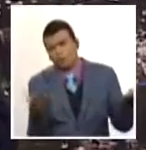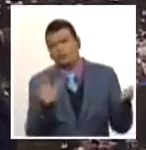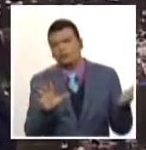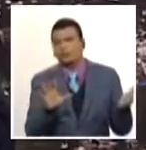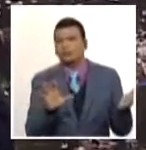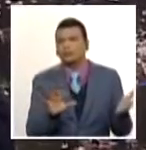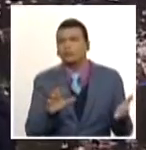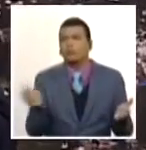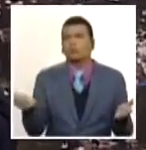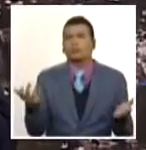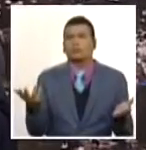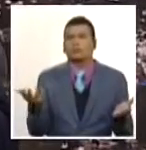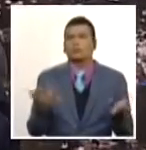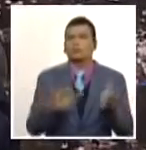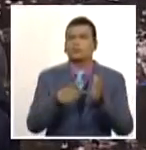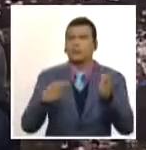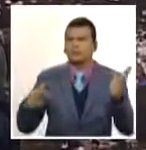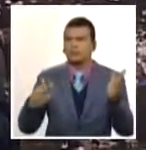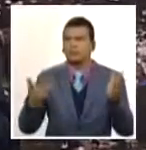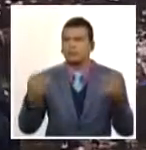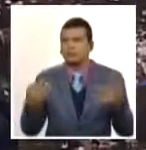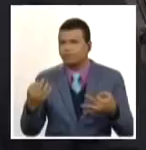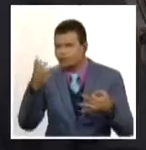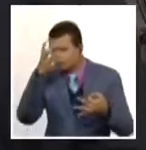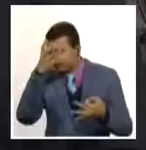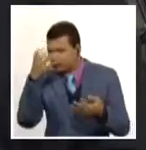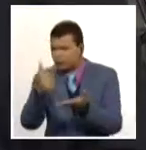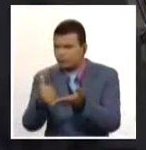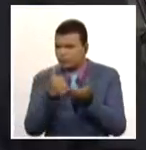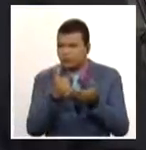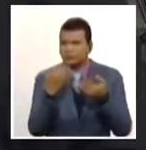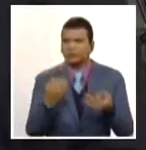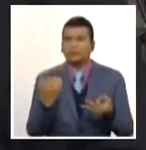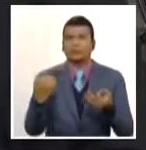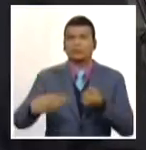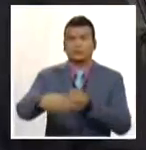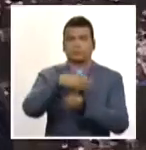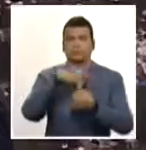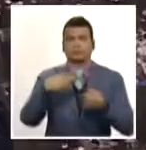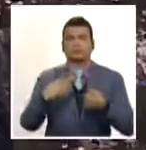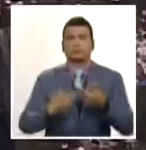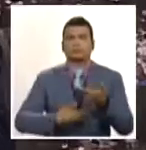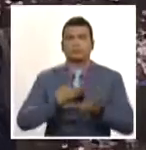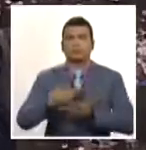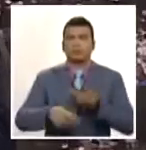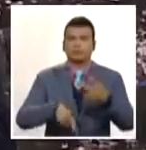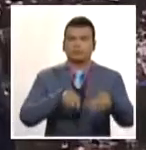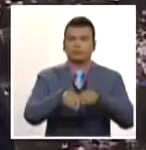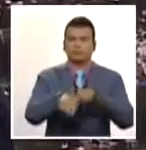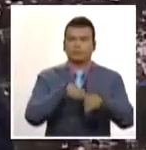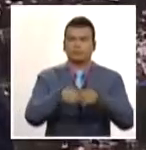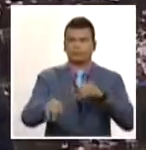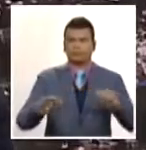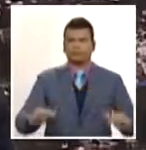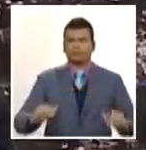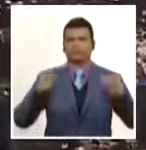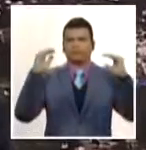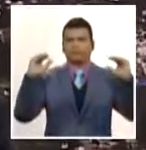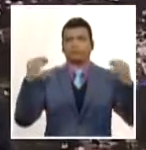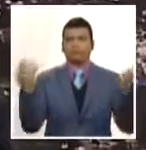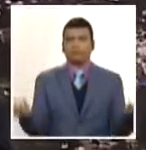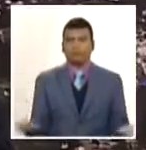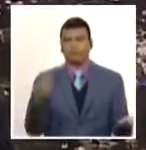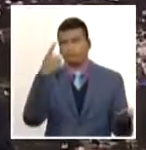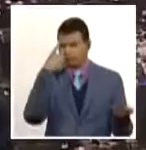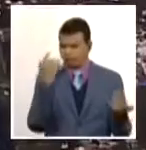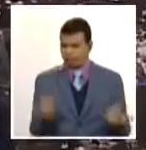en la biotecnología, en el saber que le aporte para que la región se vuelva mucho más competitiva de lo que puede ser hoy